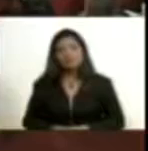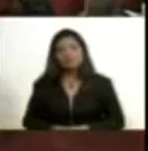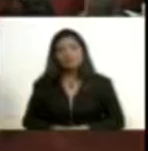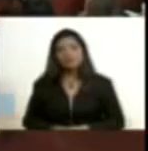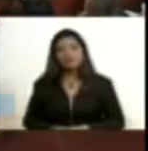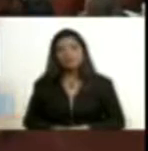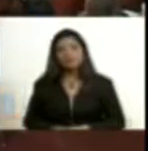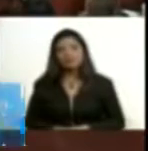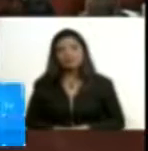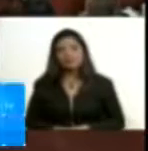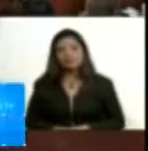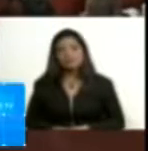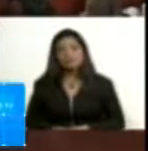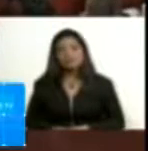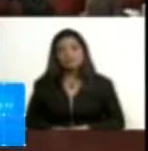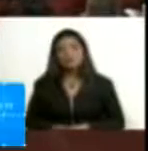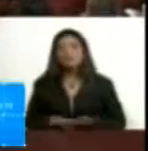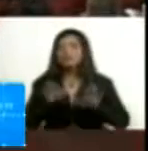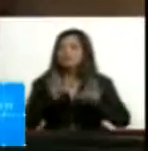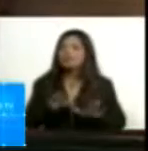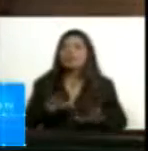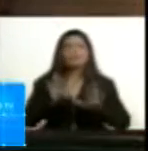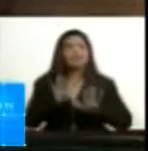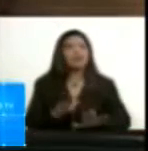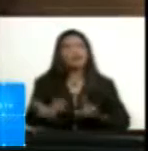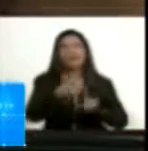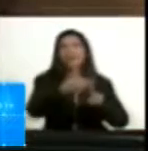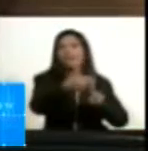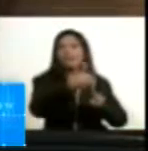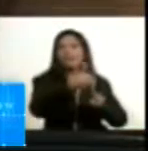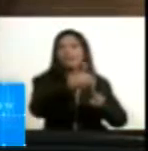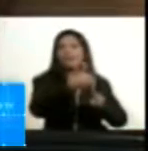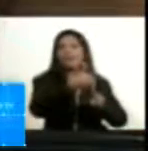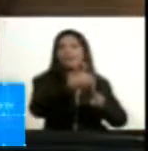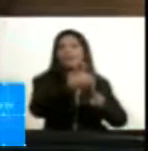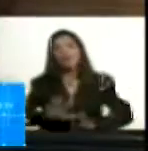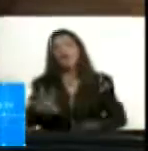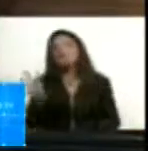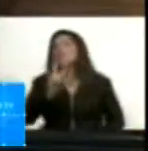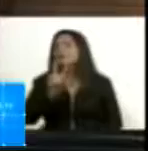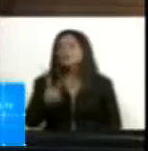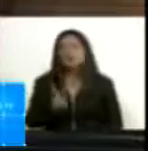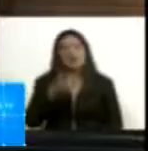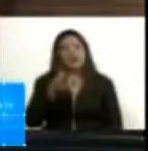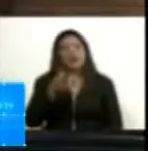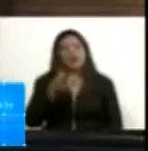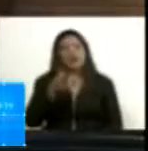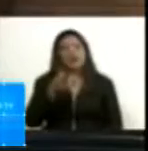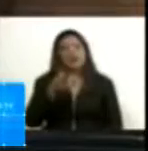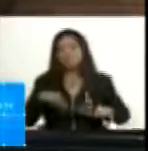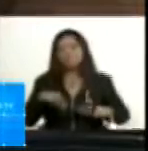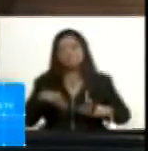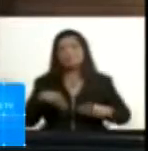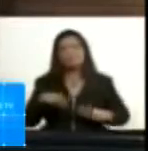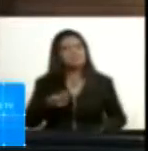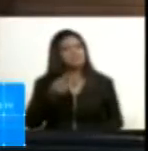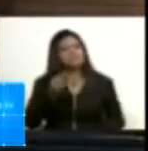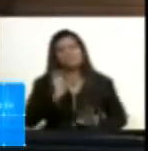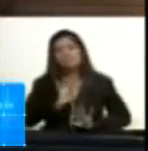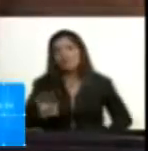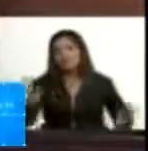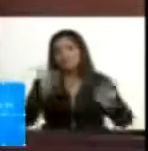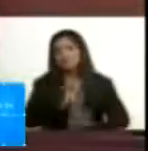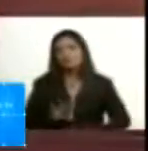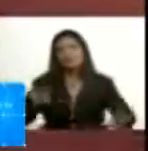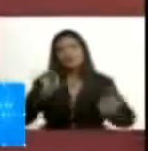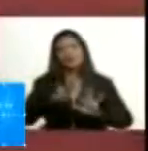Yo solamente digo que cese el asedio contra Venezuela. Venezuela no va a reconocer de ninguna manera nada